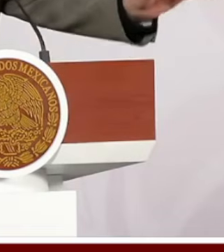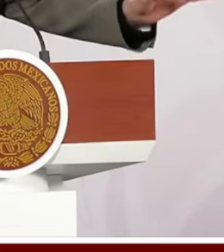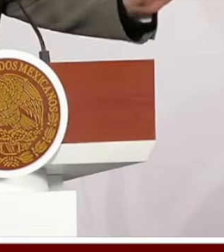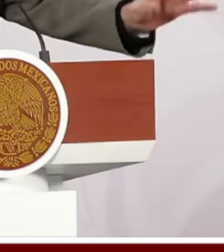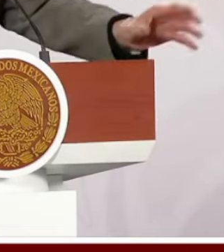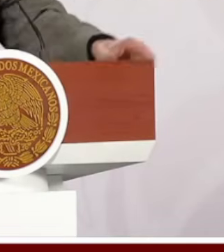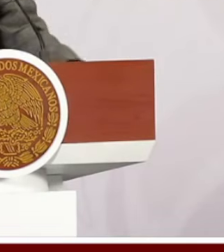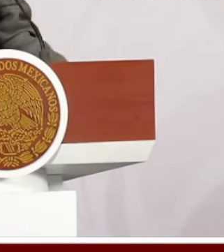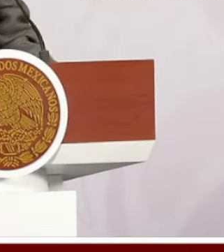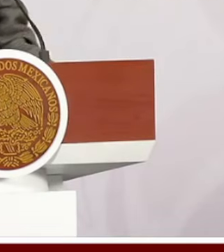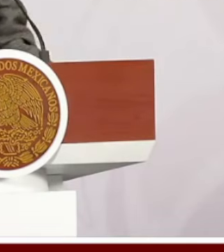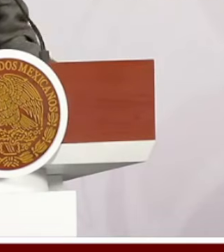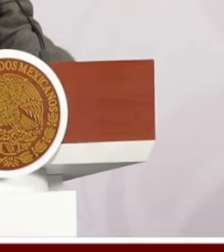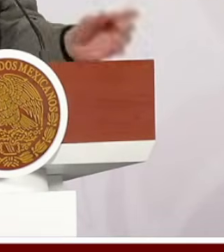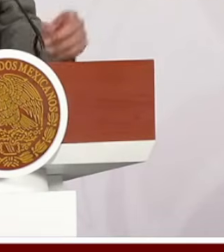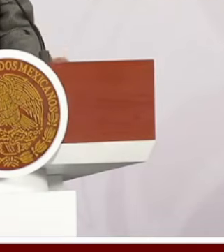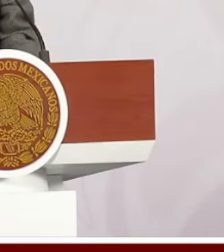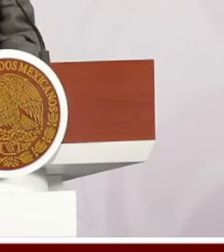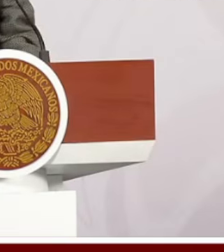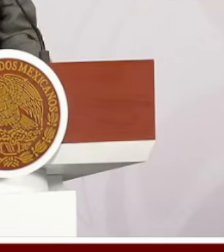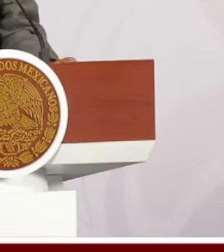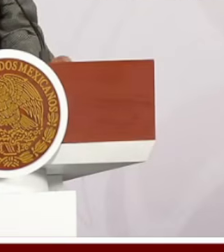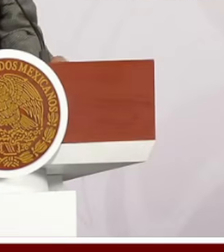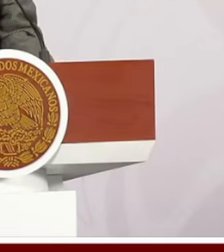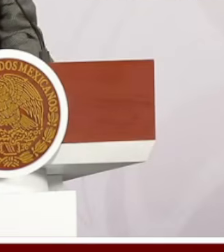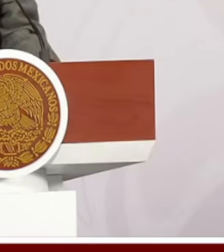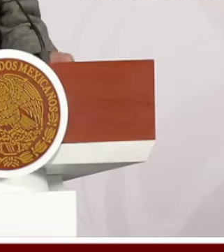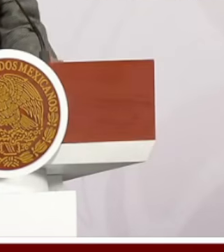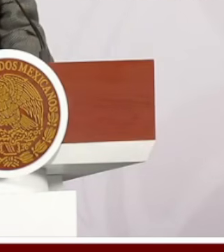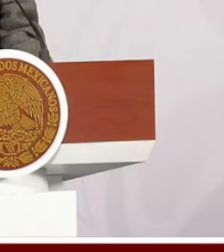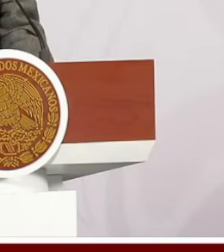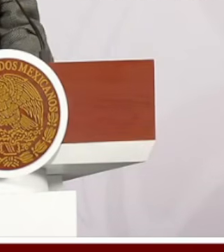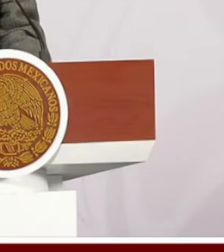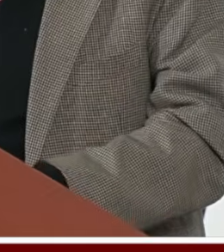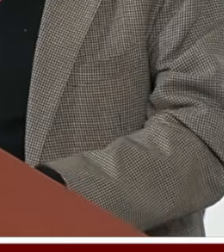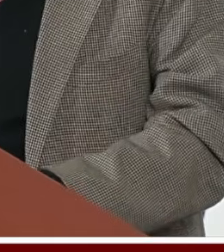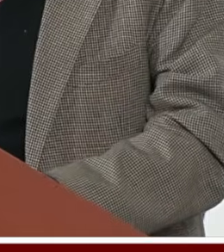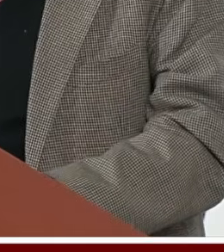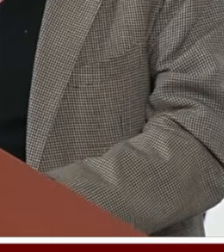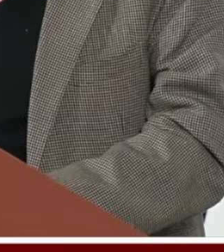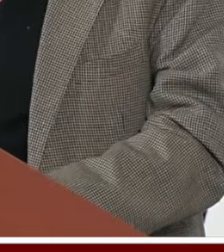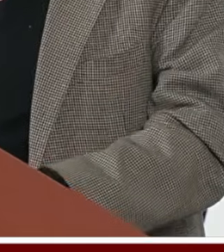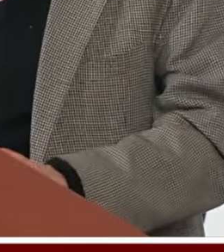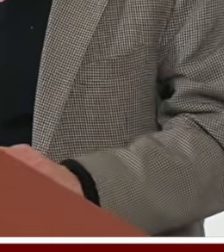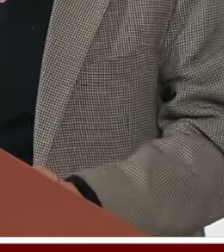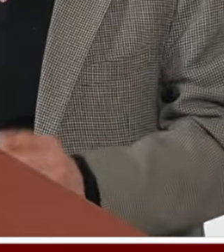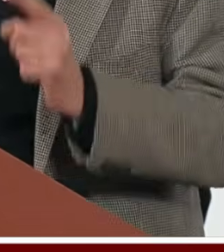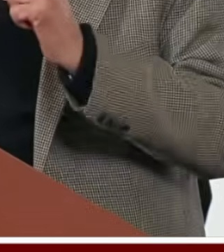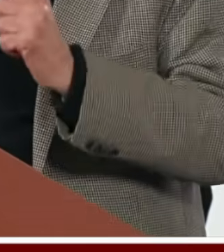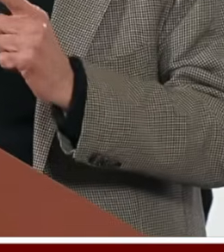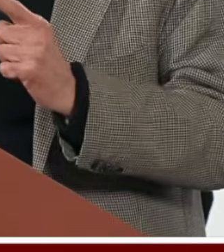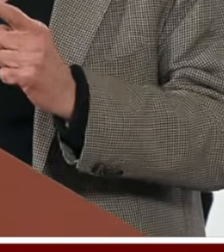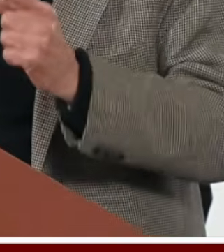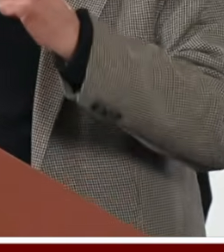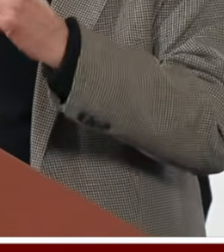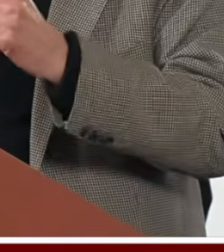México. La presidenta ha dicho que es una mentira, ya que el mismo embajador de Estados Unidos hizo